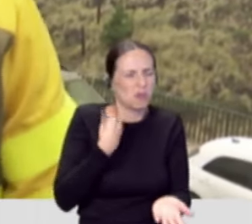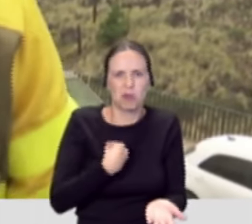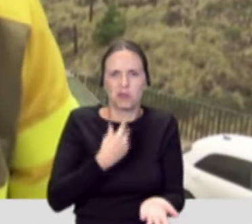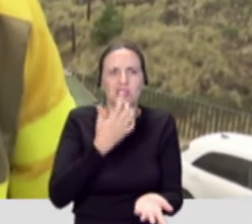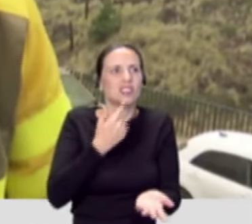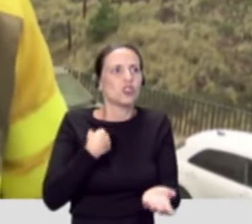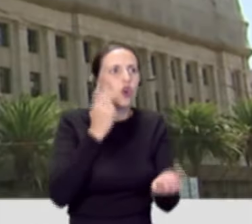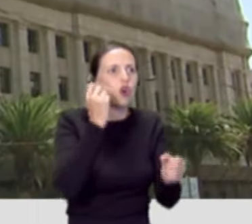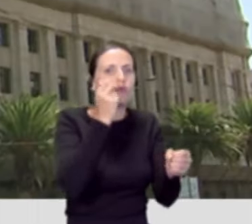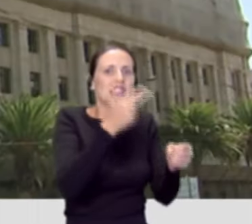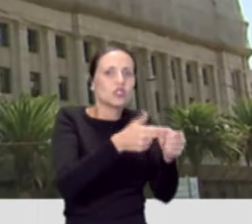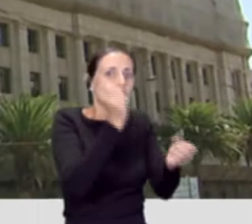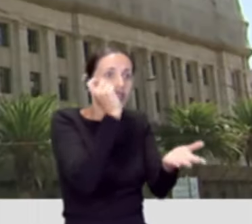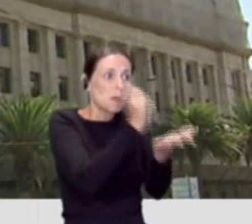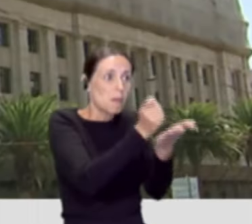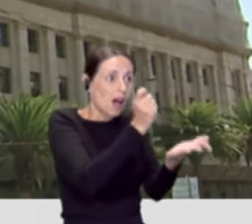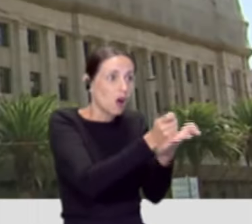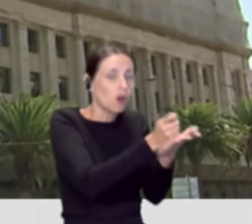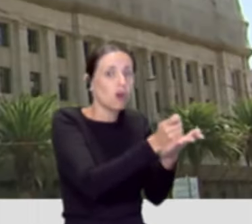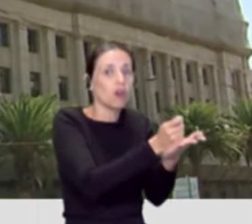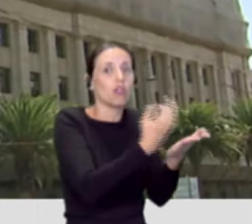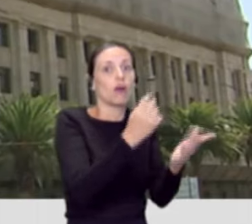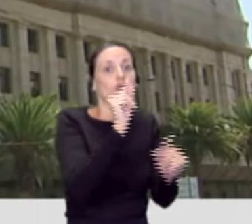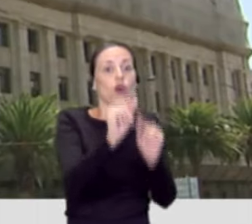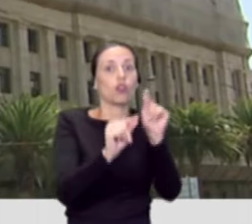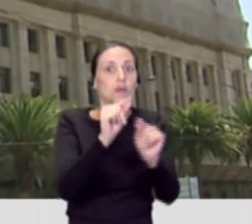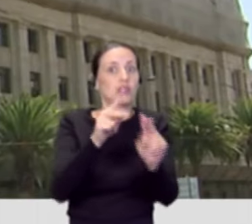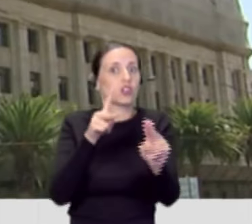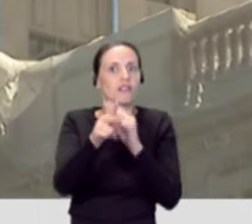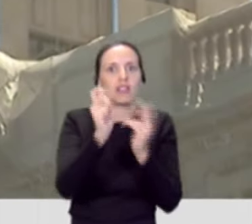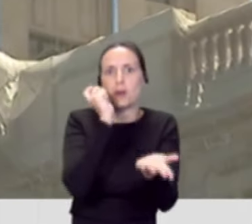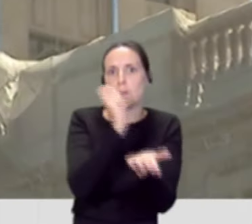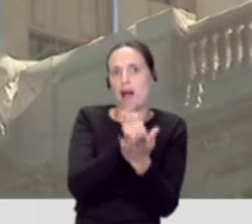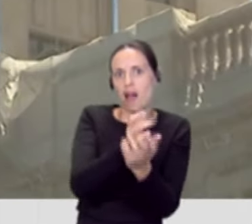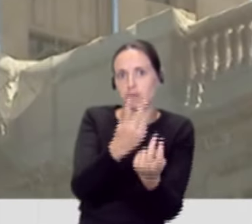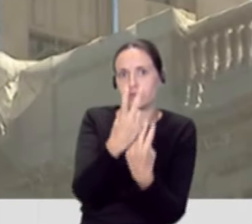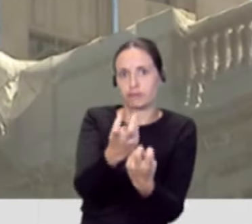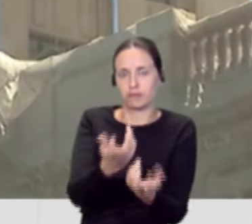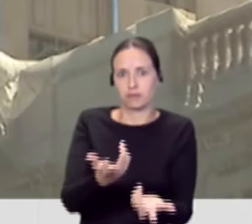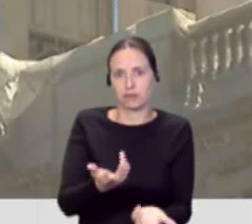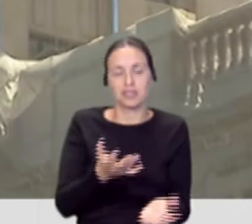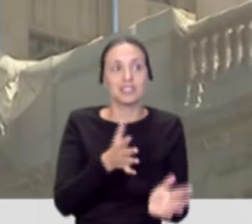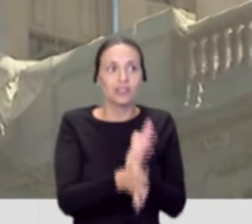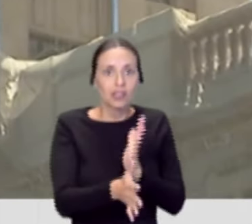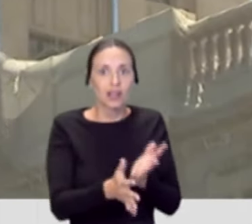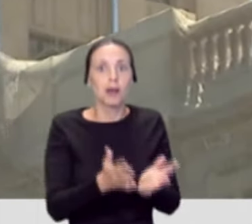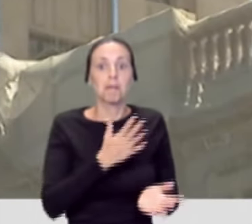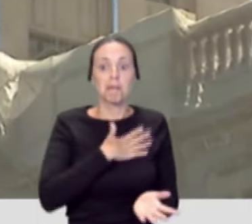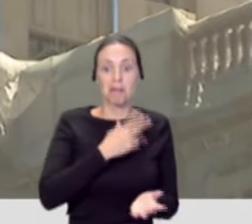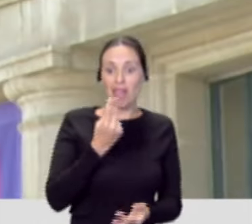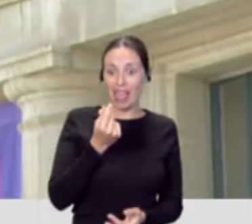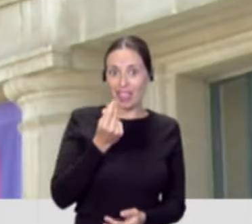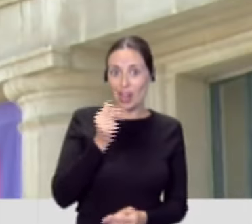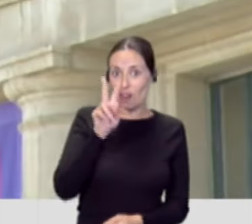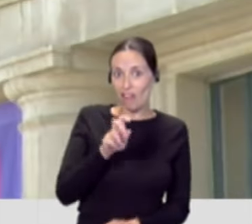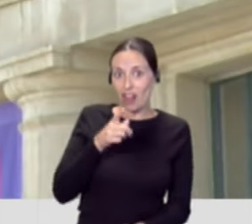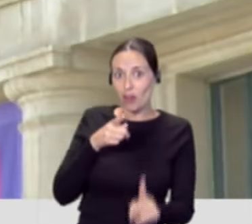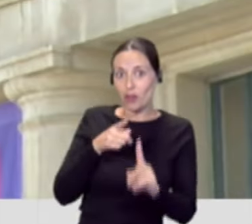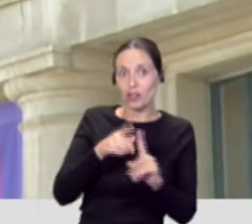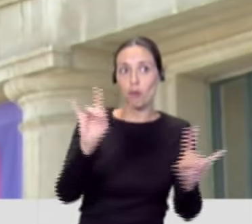pagando una tasa de descontaminación, en el sentido de que ese dinero se puede utilizar para